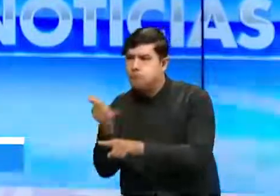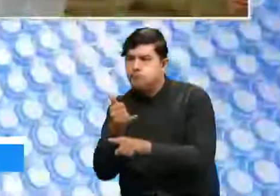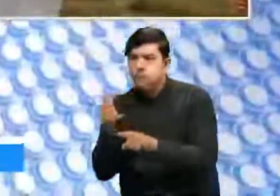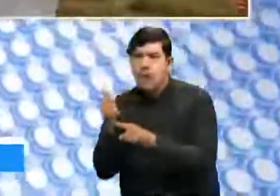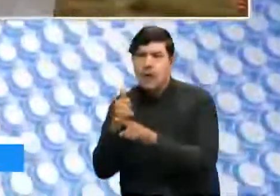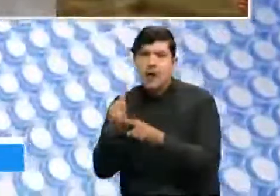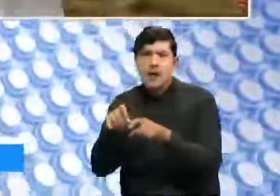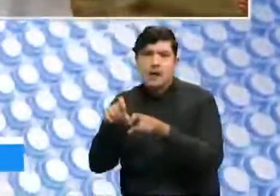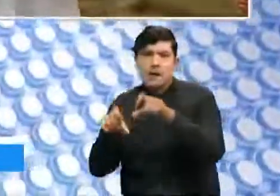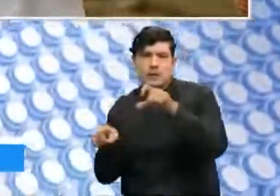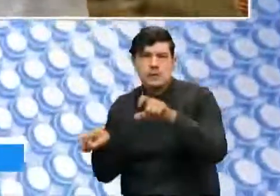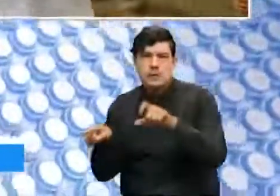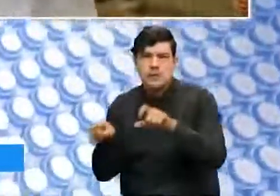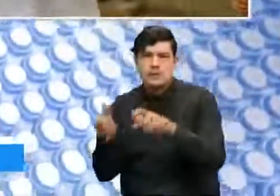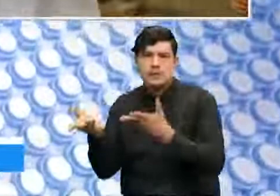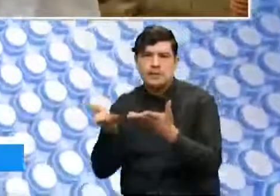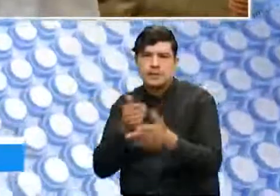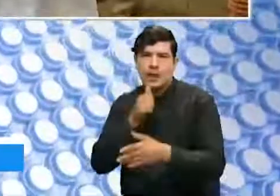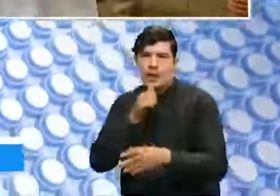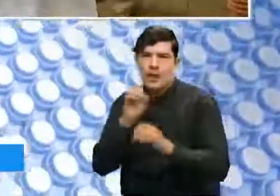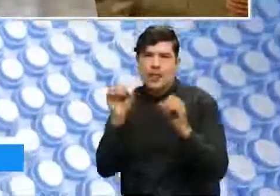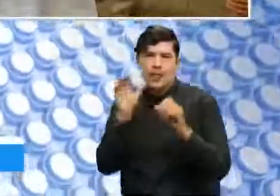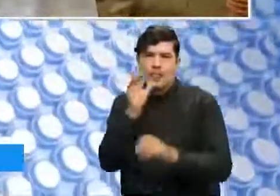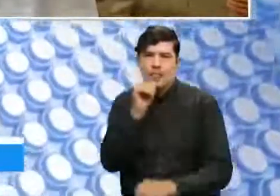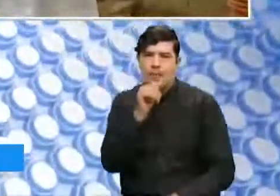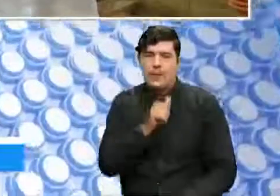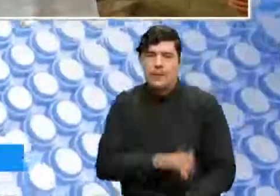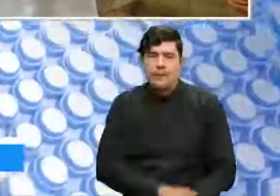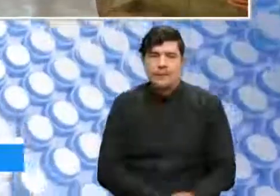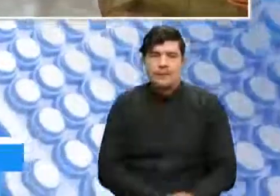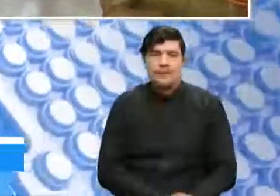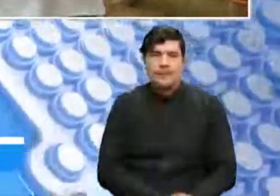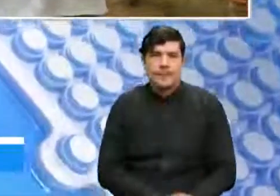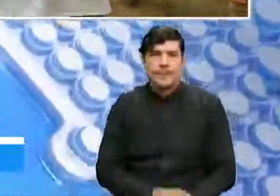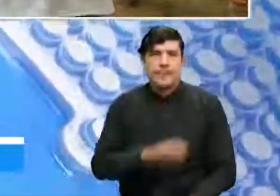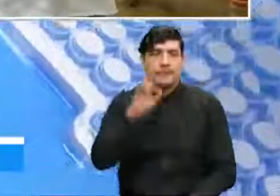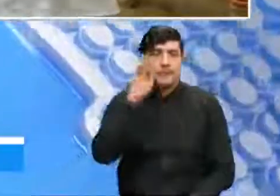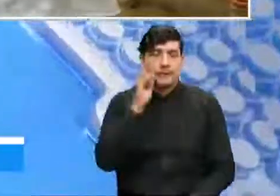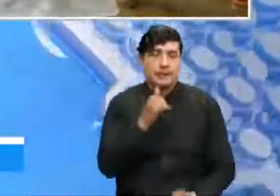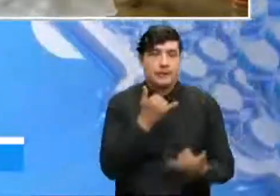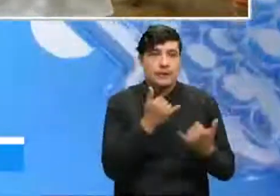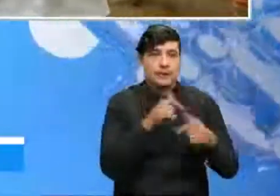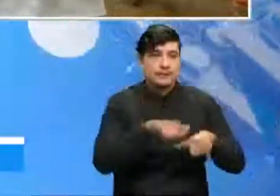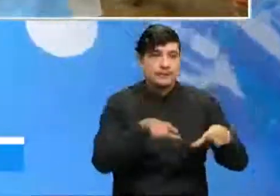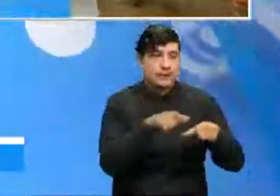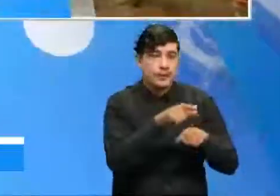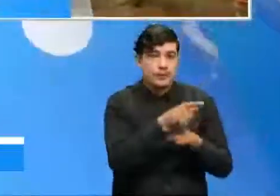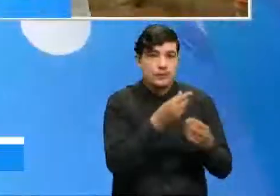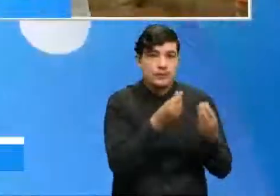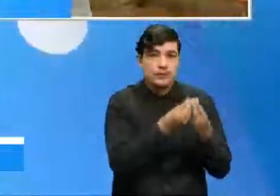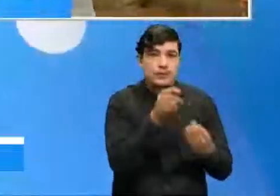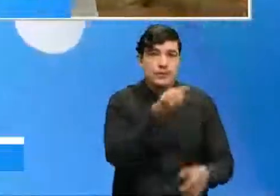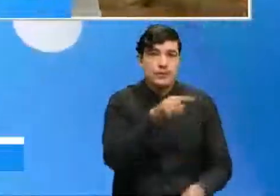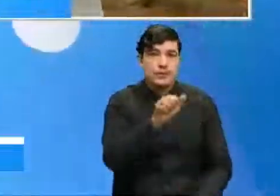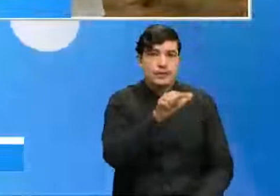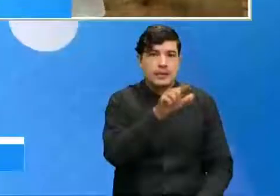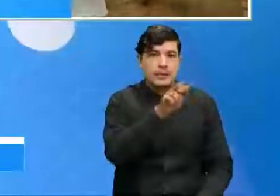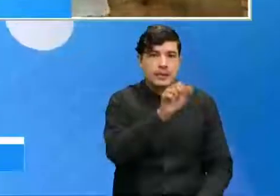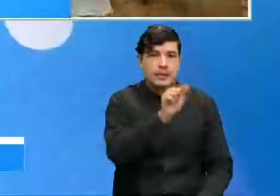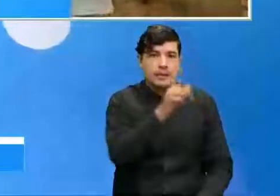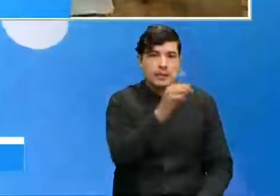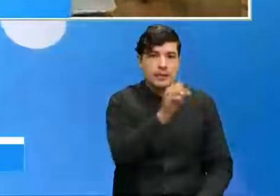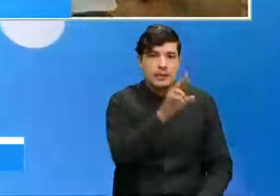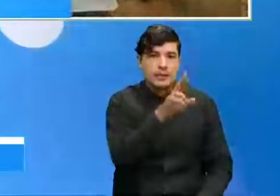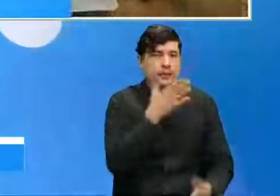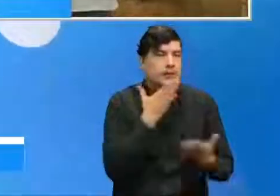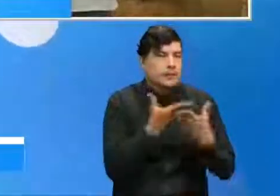el desprendimiento de la calzada y caos vehicular. Precisamente allí, en el lugar de la noticia, saludamos a nuestro compañero Salvador Ortiz. Salvador, buenas